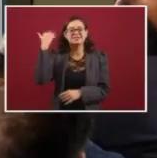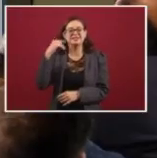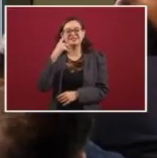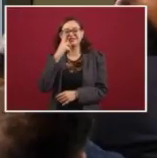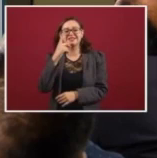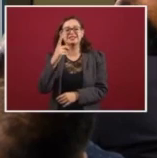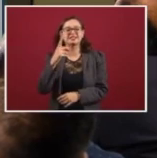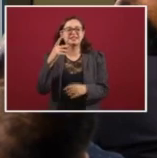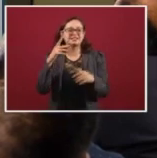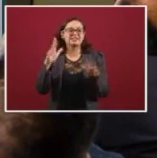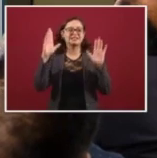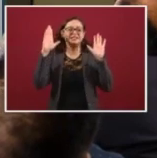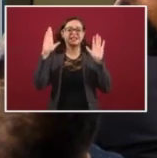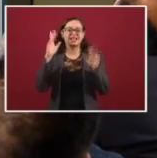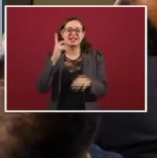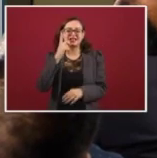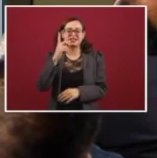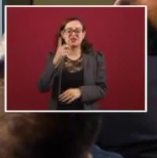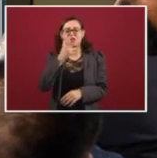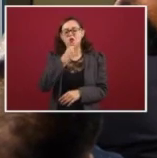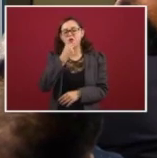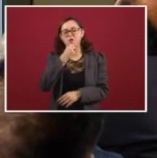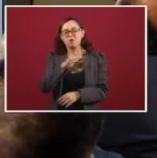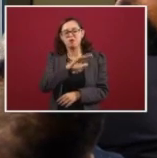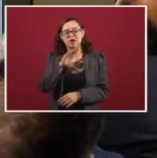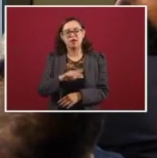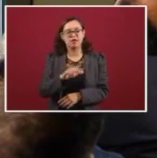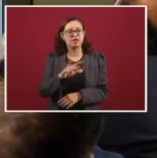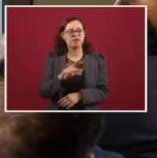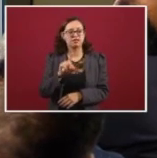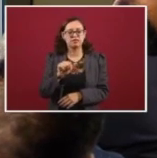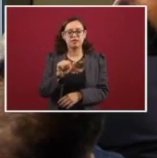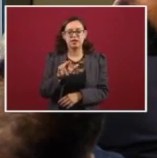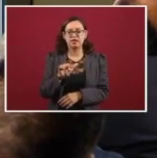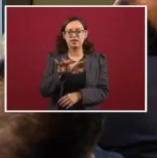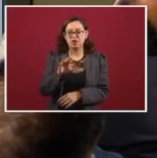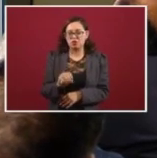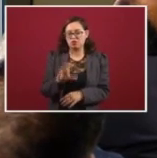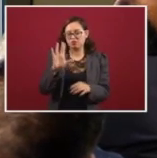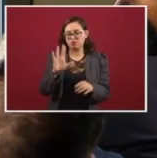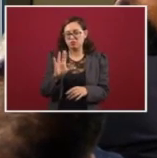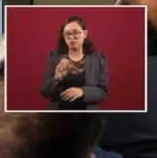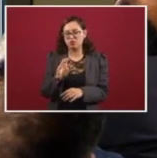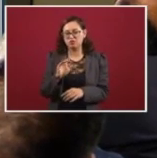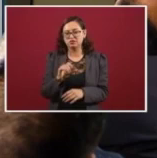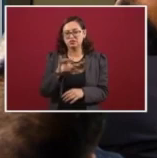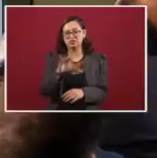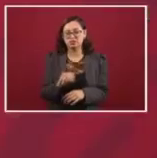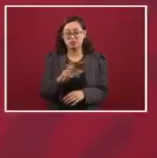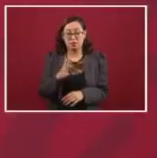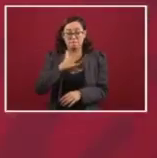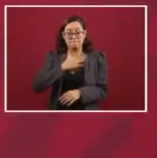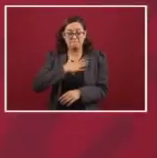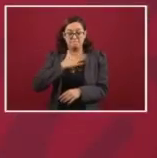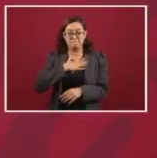o decía el finado Daniel Cosío Villegas, en el estilo personal de gobernar,